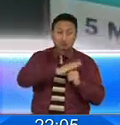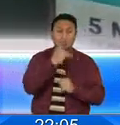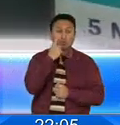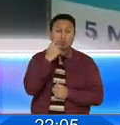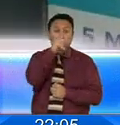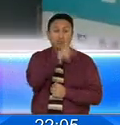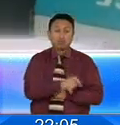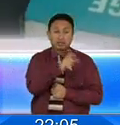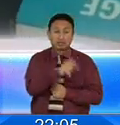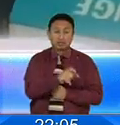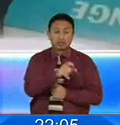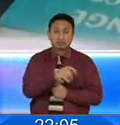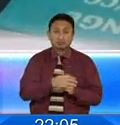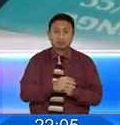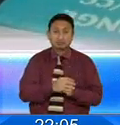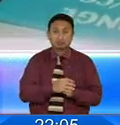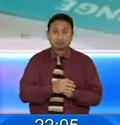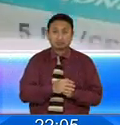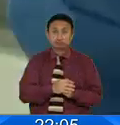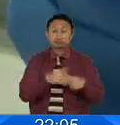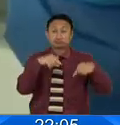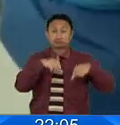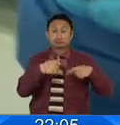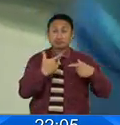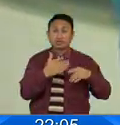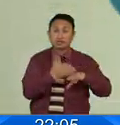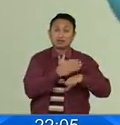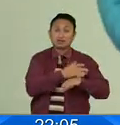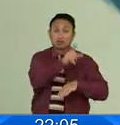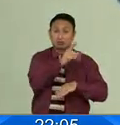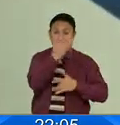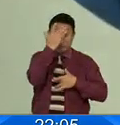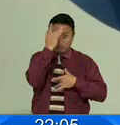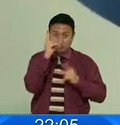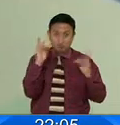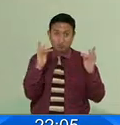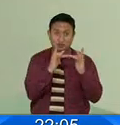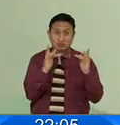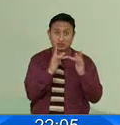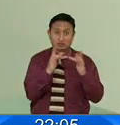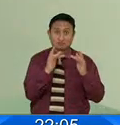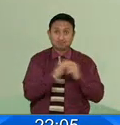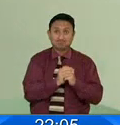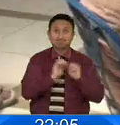a los ciudadanos que entraron en contacto con los contagiados. Asimismo, se